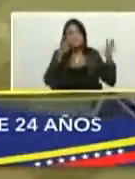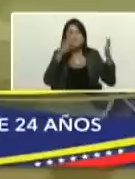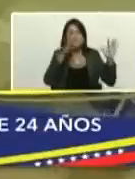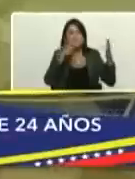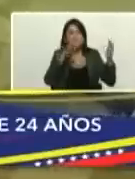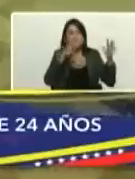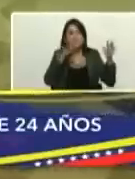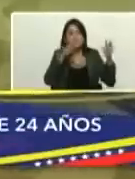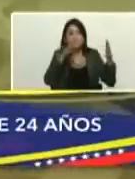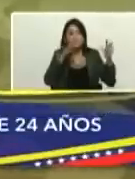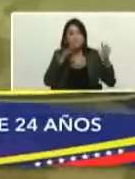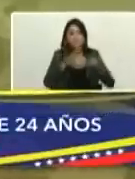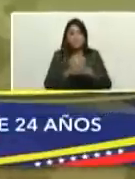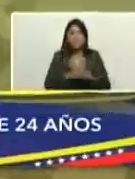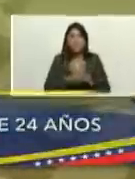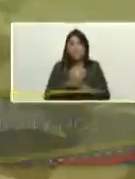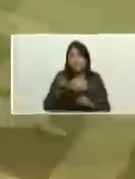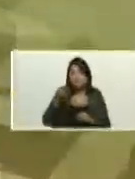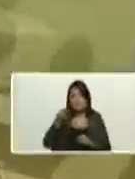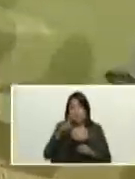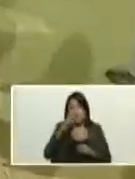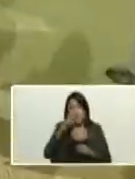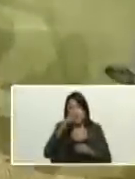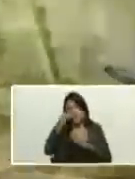Pudiéramos decir que ese periodo histórico